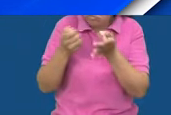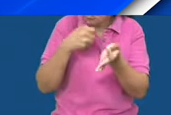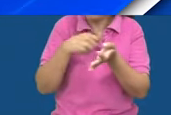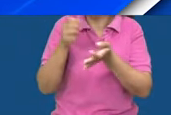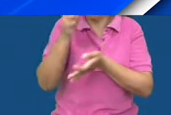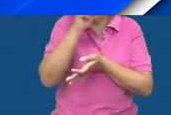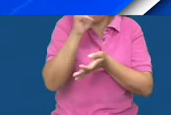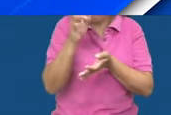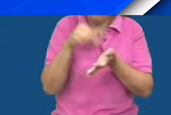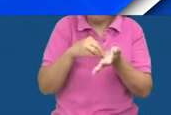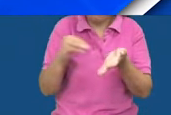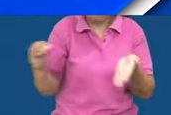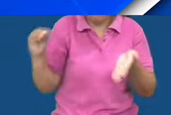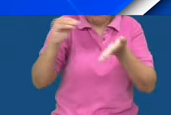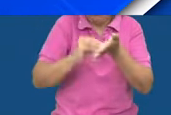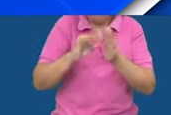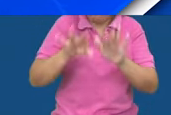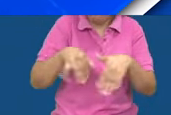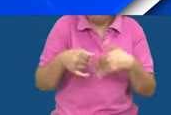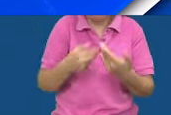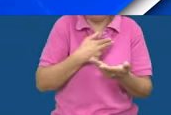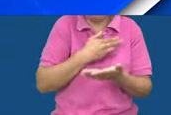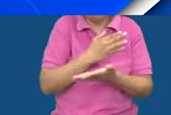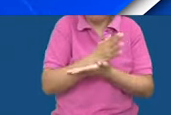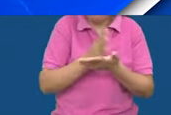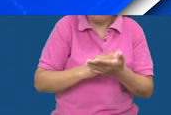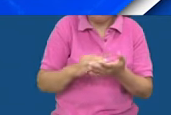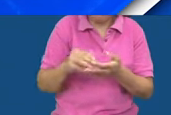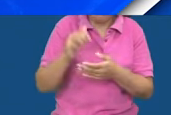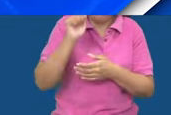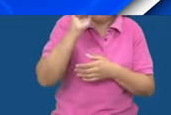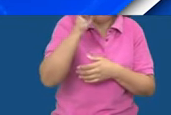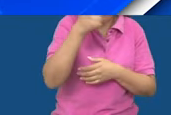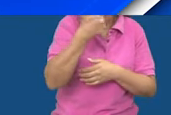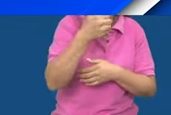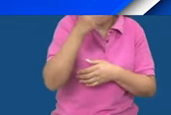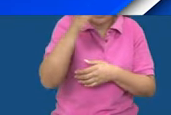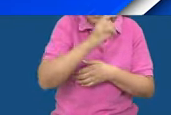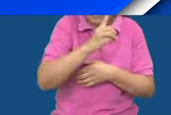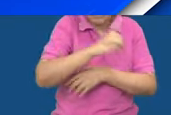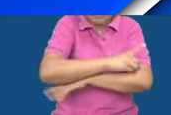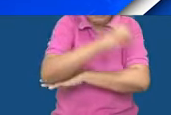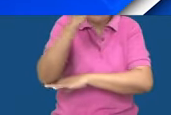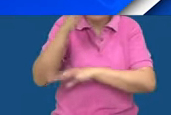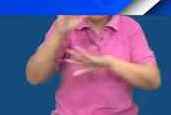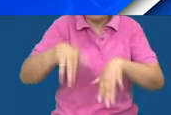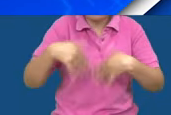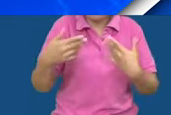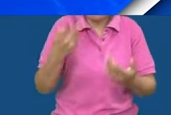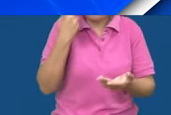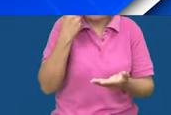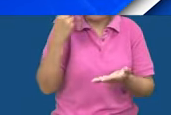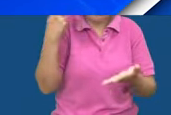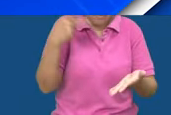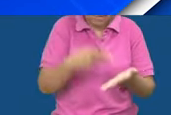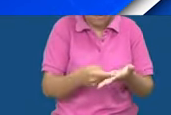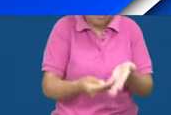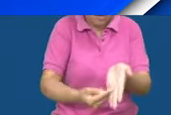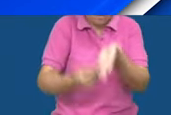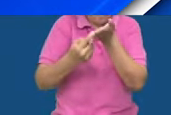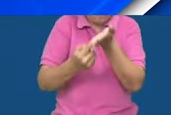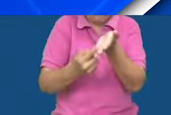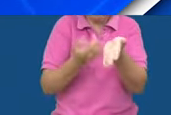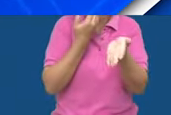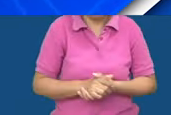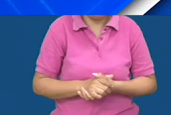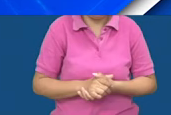interno, contando las entidades con 60 días para su implementación después de recibido